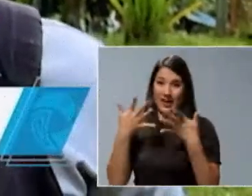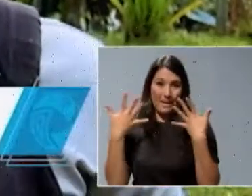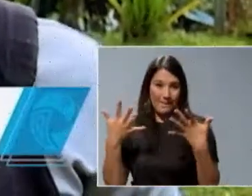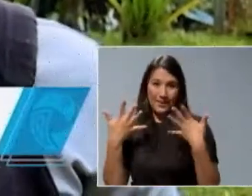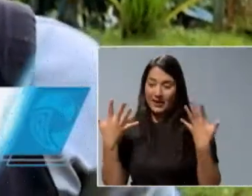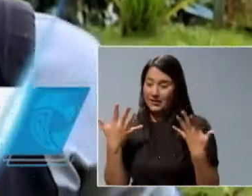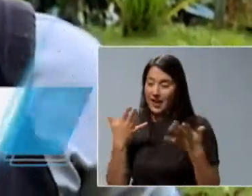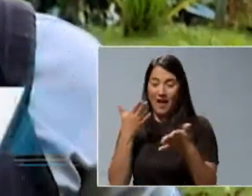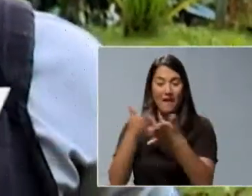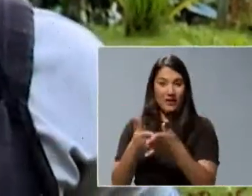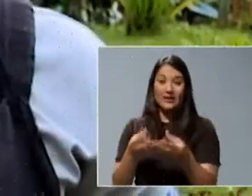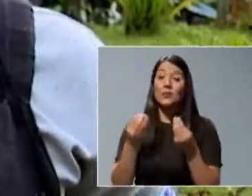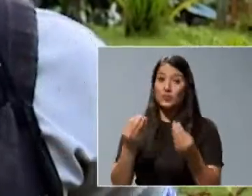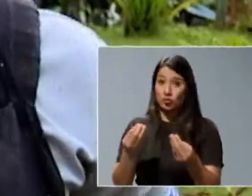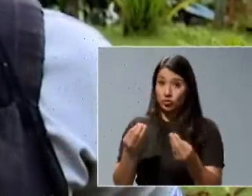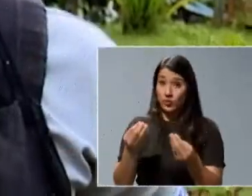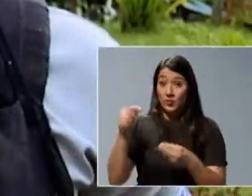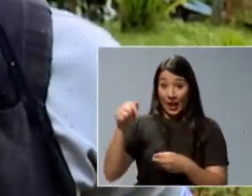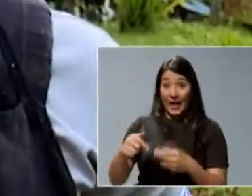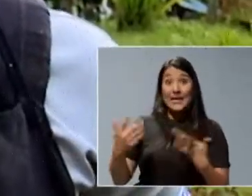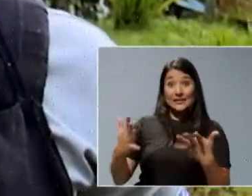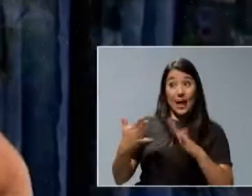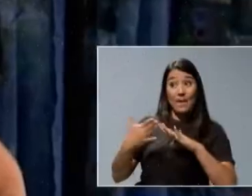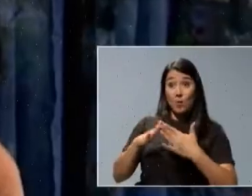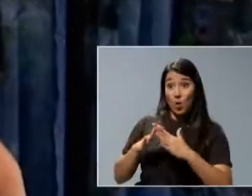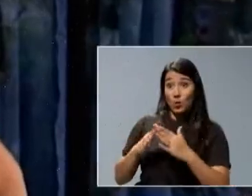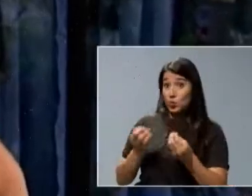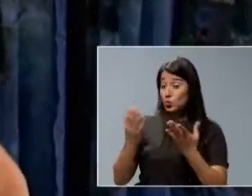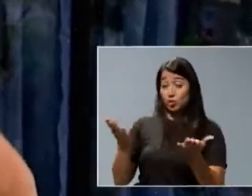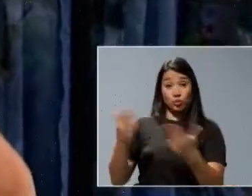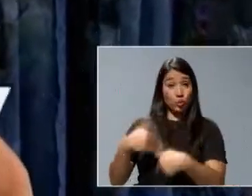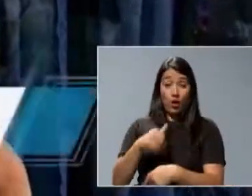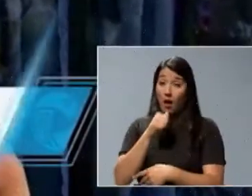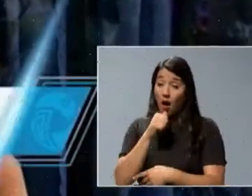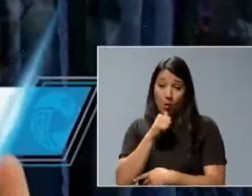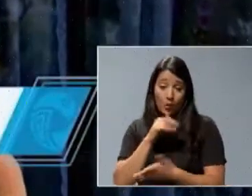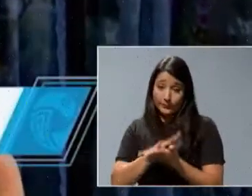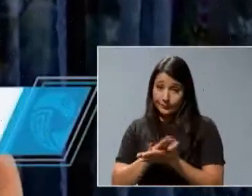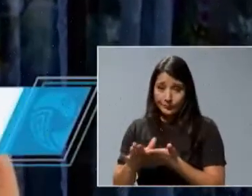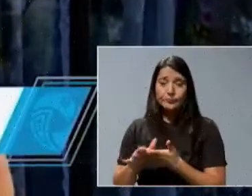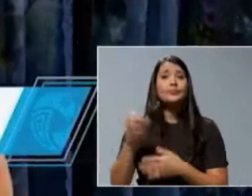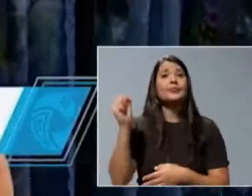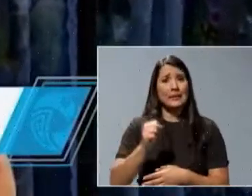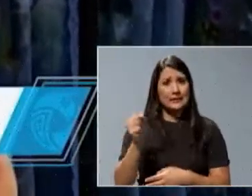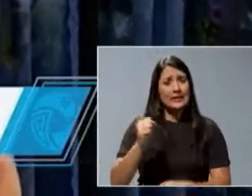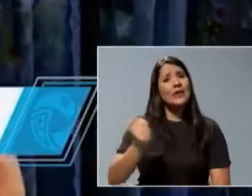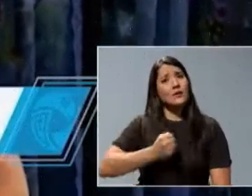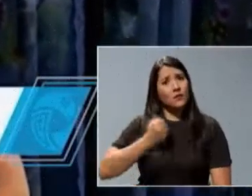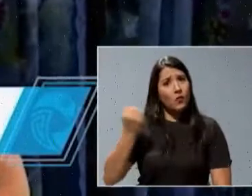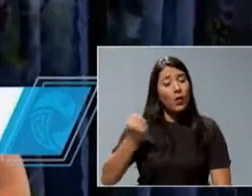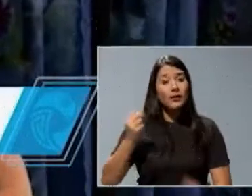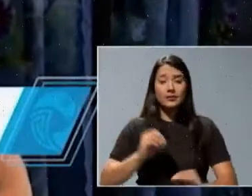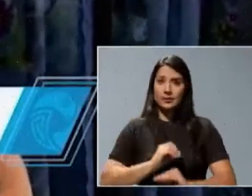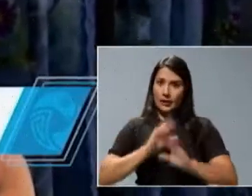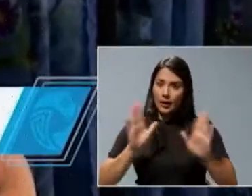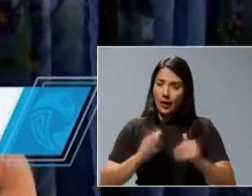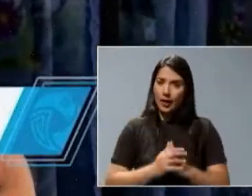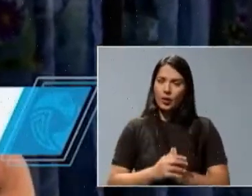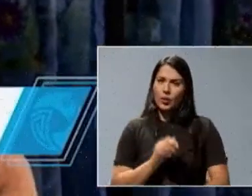está afectando demasiado. De hecho, aquí ya hay pueblos sin agua. Y sí, ha sido muy fuerte y claro,